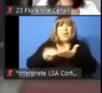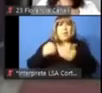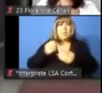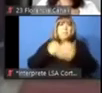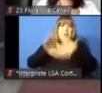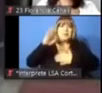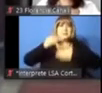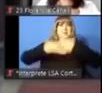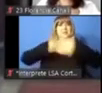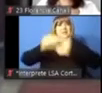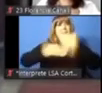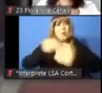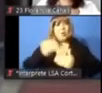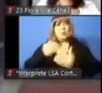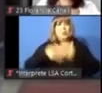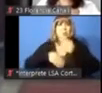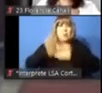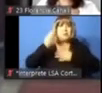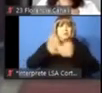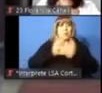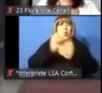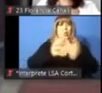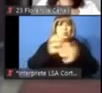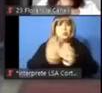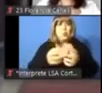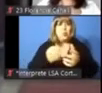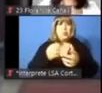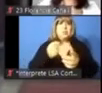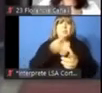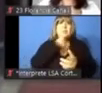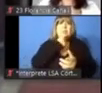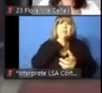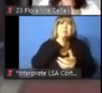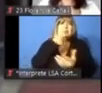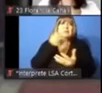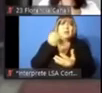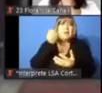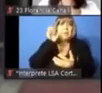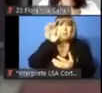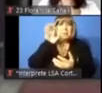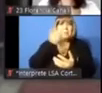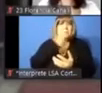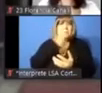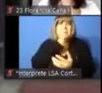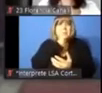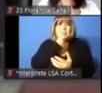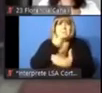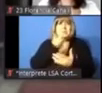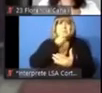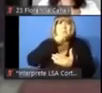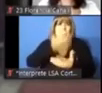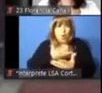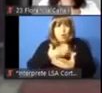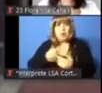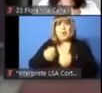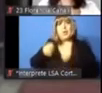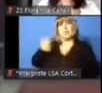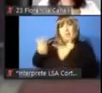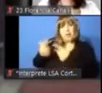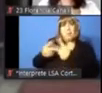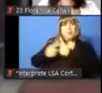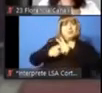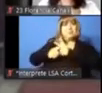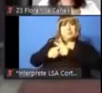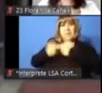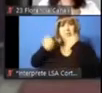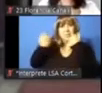más producción. Esta es la Mendoza a la que aspiramos. Le estamos dando todas las herramientas que necesita